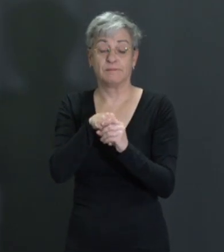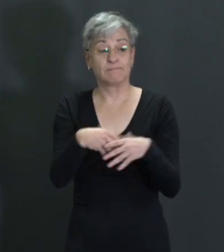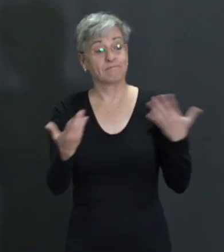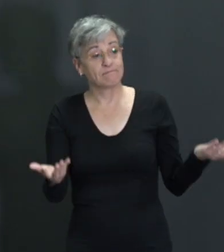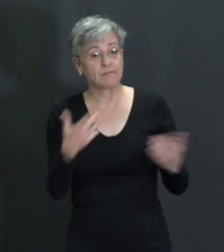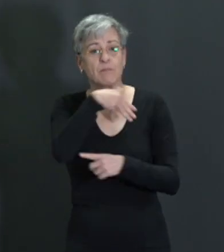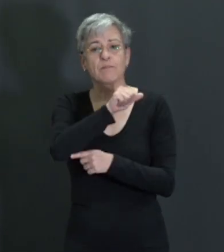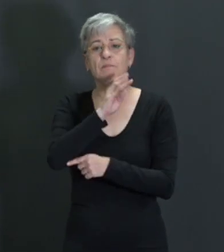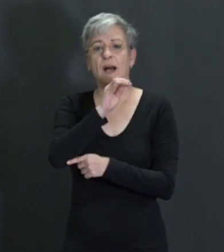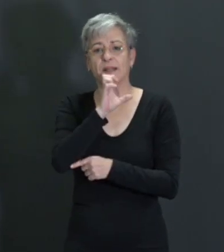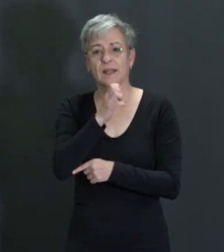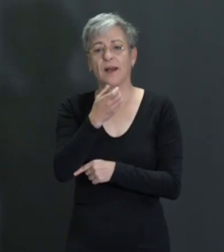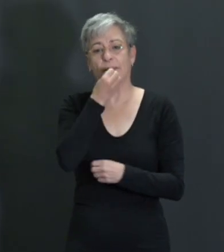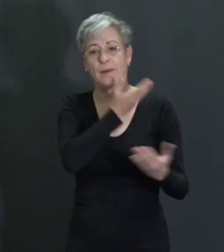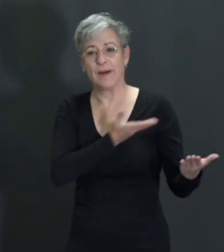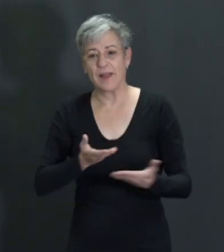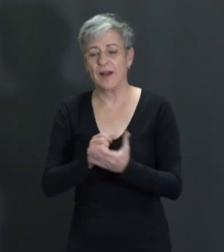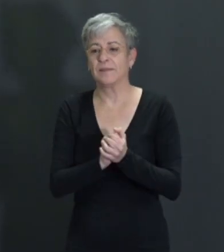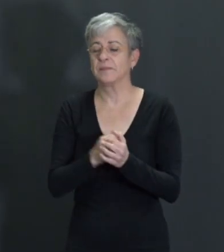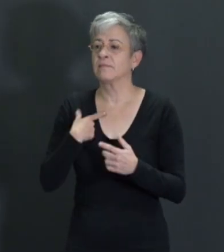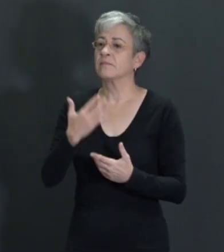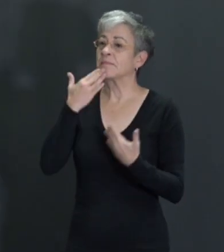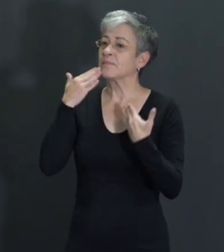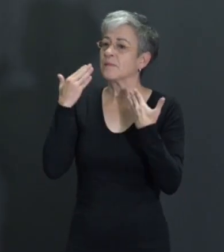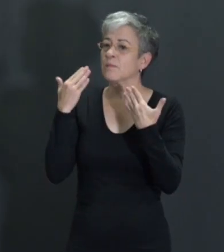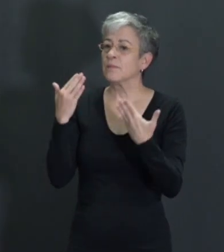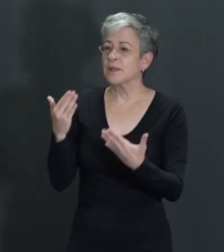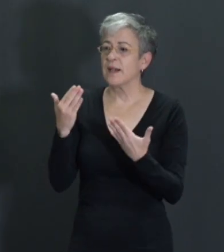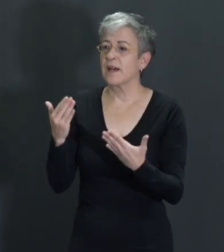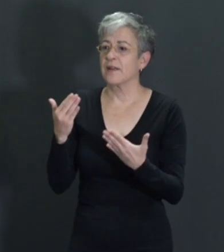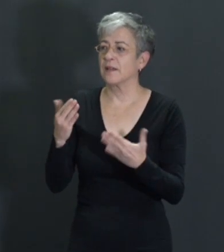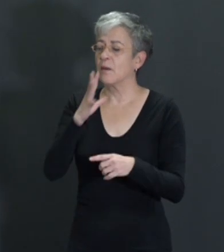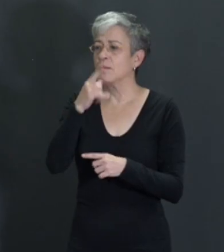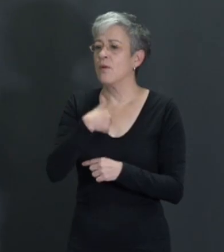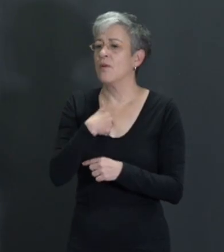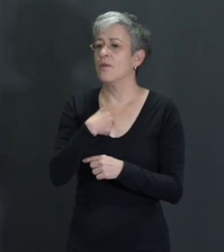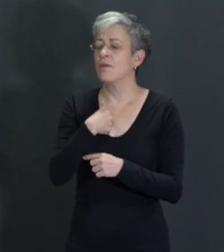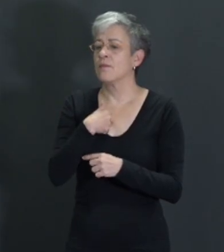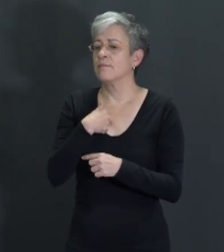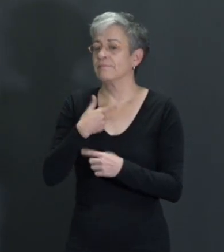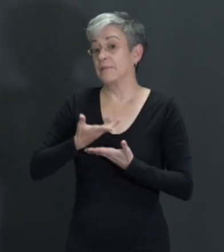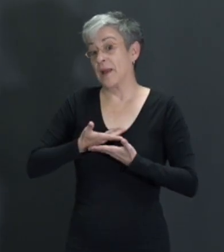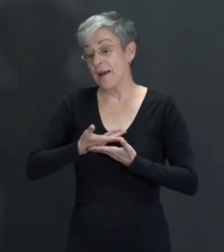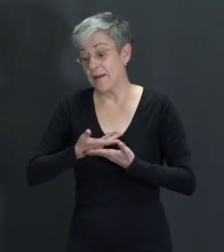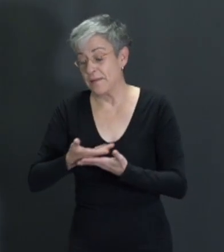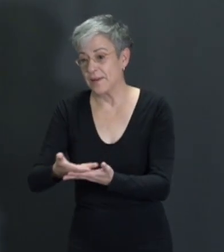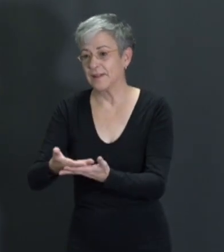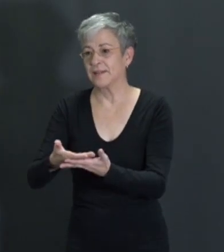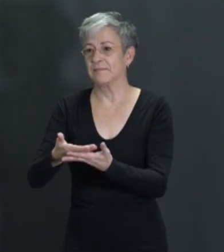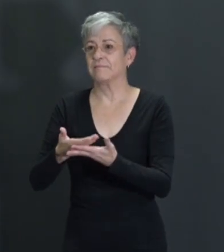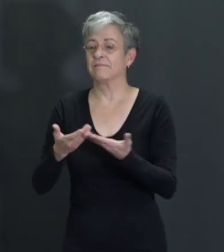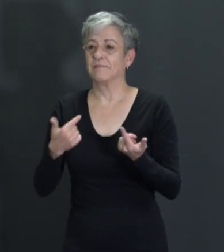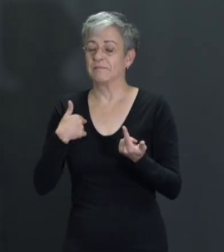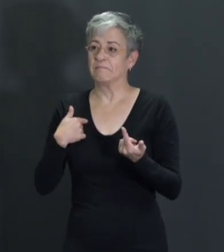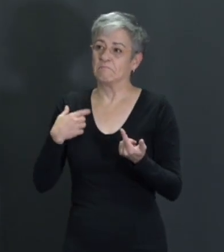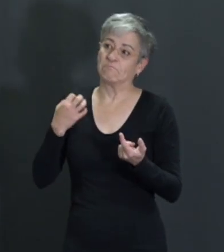bienvenida. Bueno, muchísimas gracias por haberme invitado a esta que en parte, por no decir